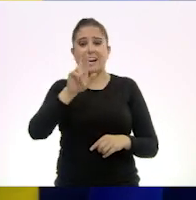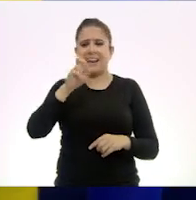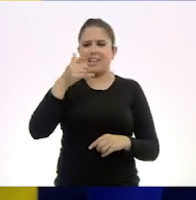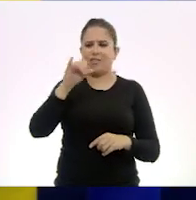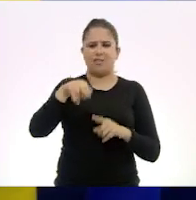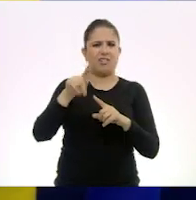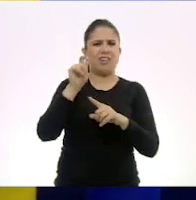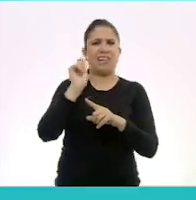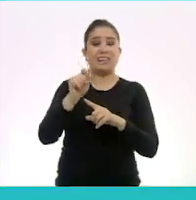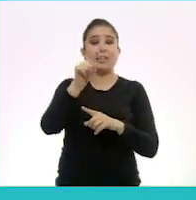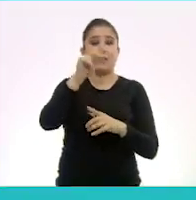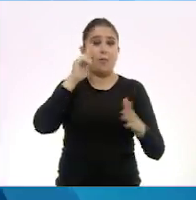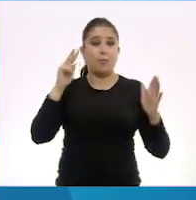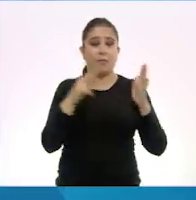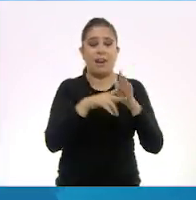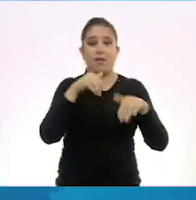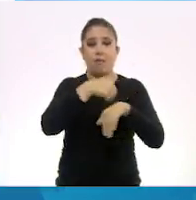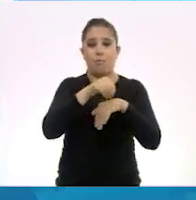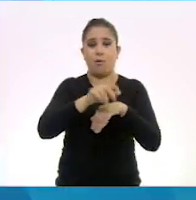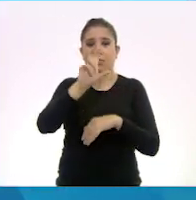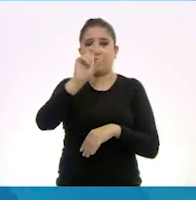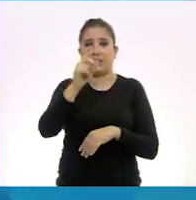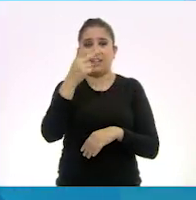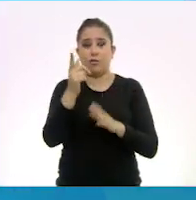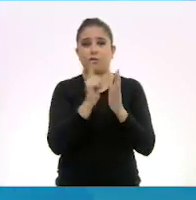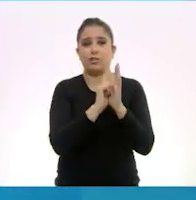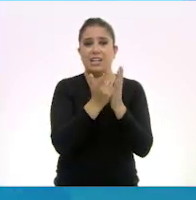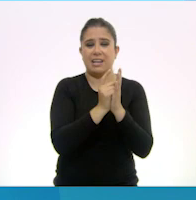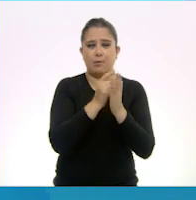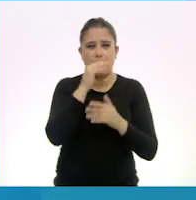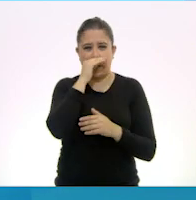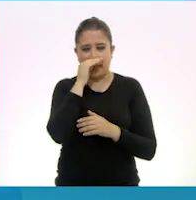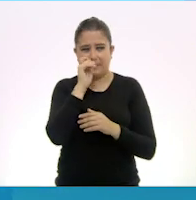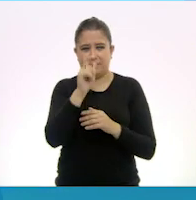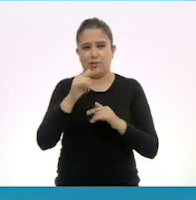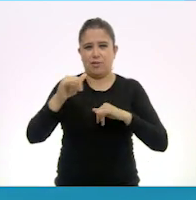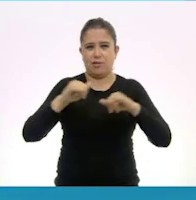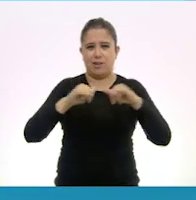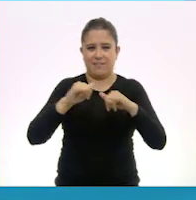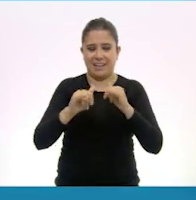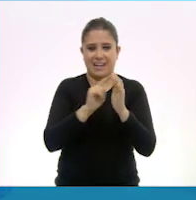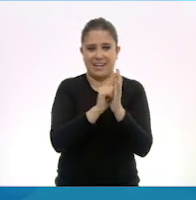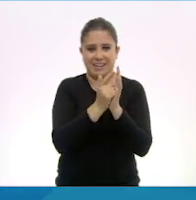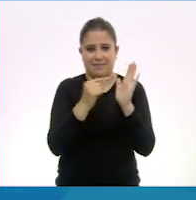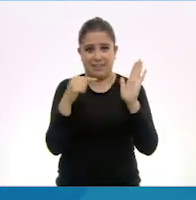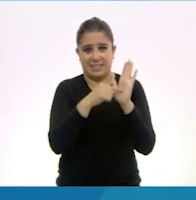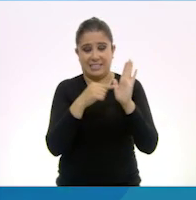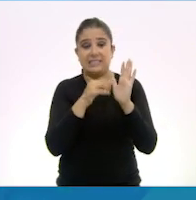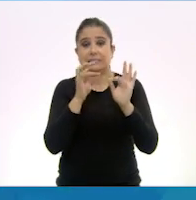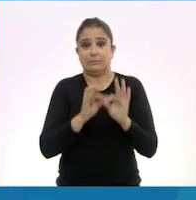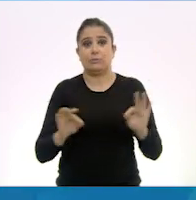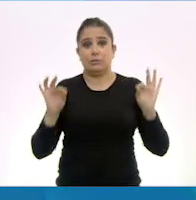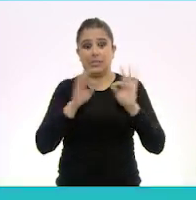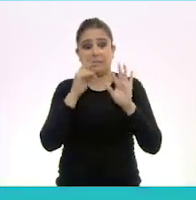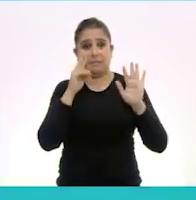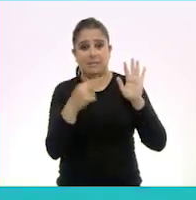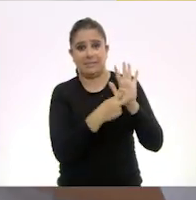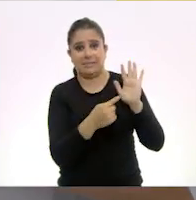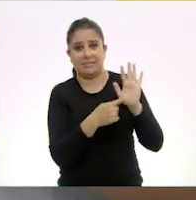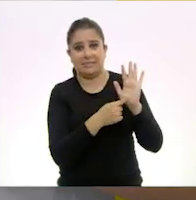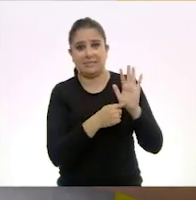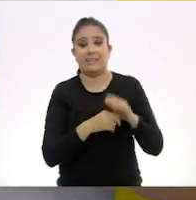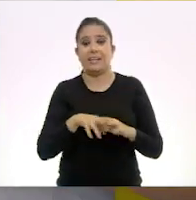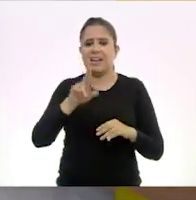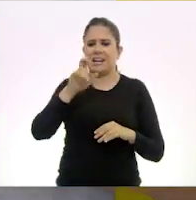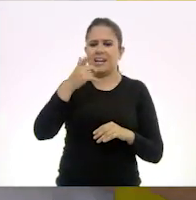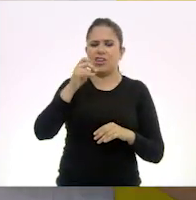encontramos en la página número 32 del libro de texto gratuito de geografía. Dice, dato interesante. Una